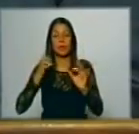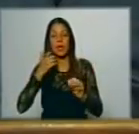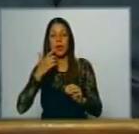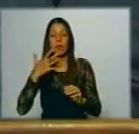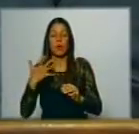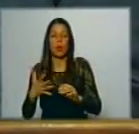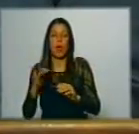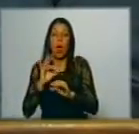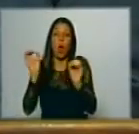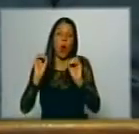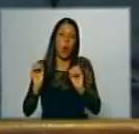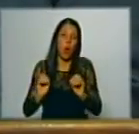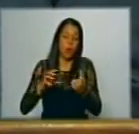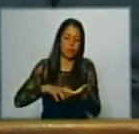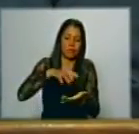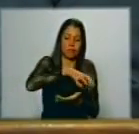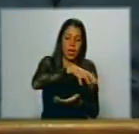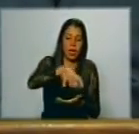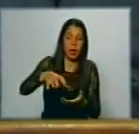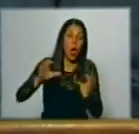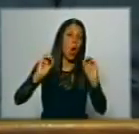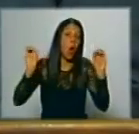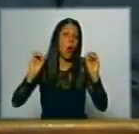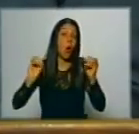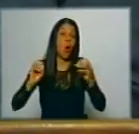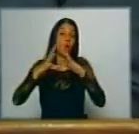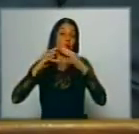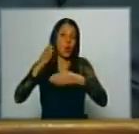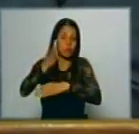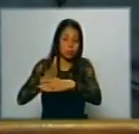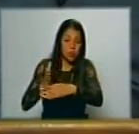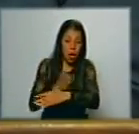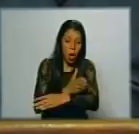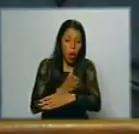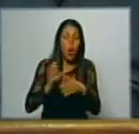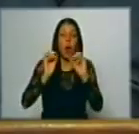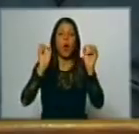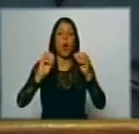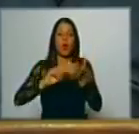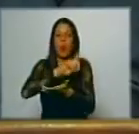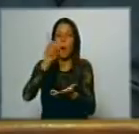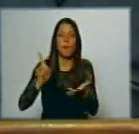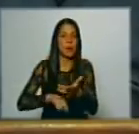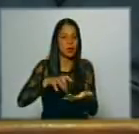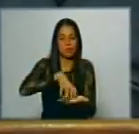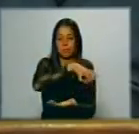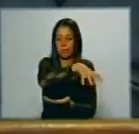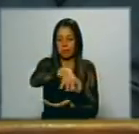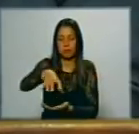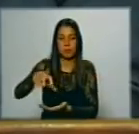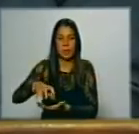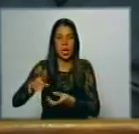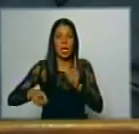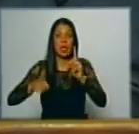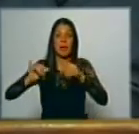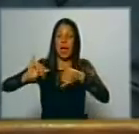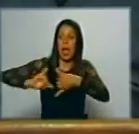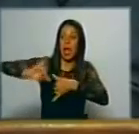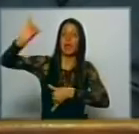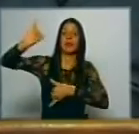en parte del territorio nacional, destinadas a evitar el alza indebida de